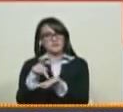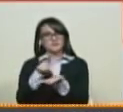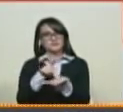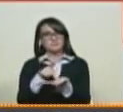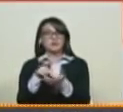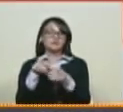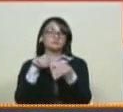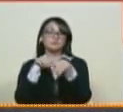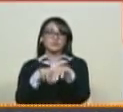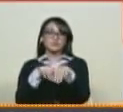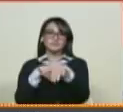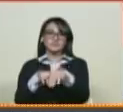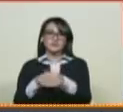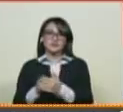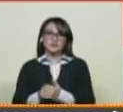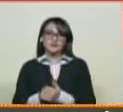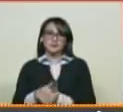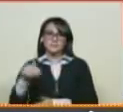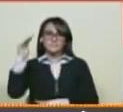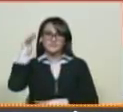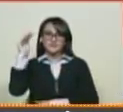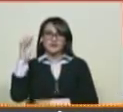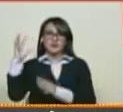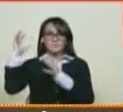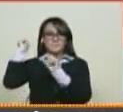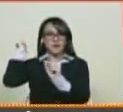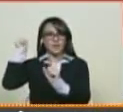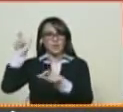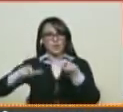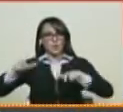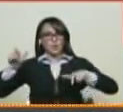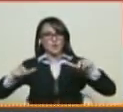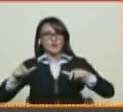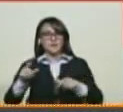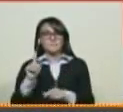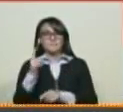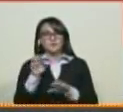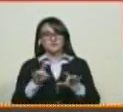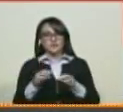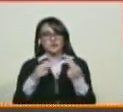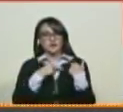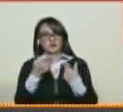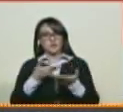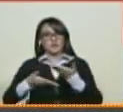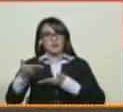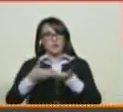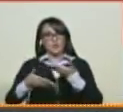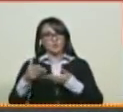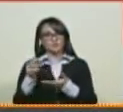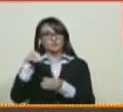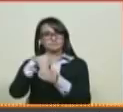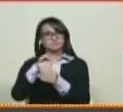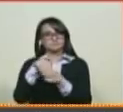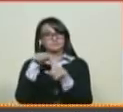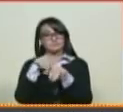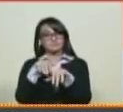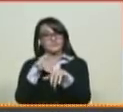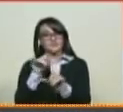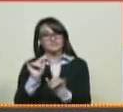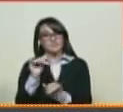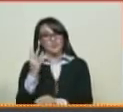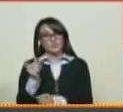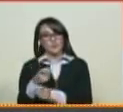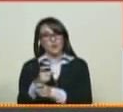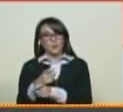el desfile, agregados militares, embajadores, primeros secretarios, encargados de negocios que estaban allí en el desfile del 4 de agosto.